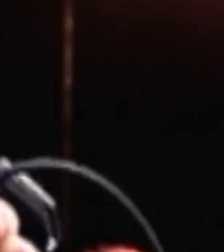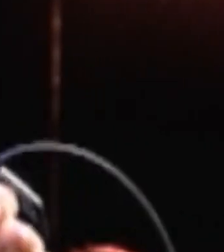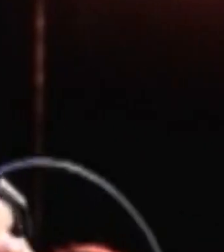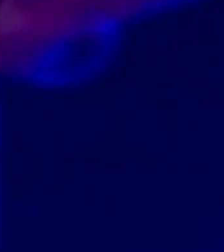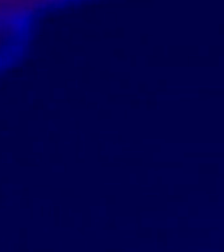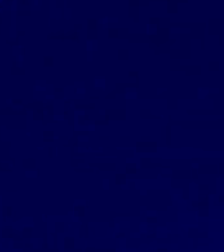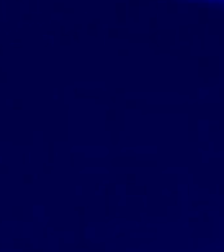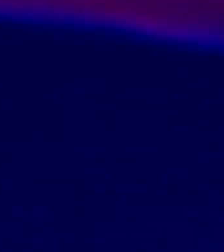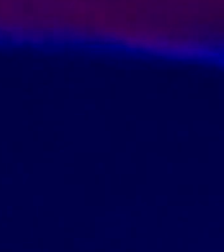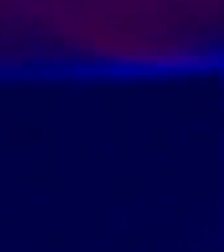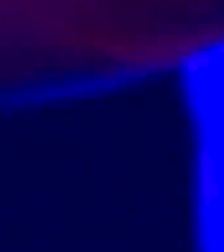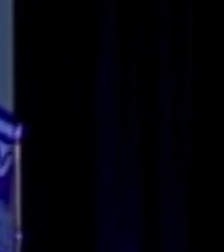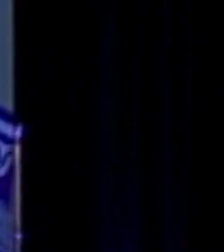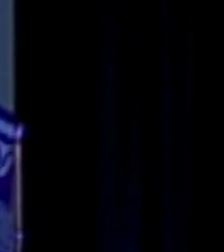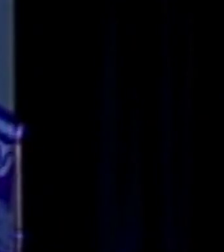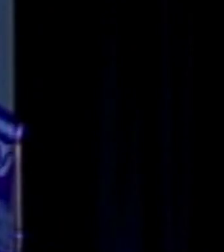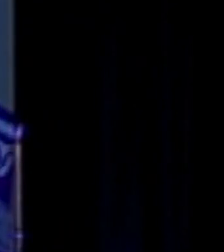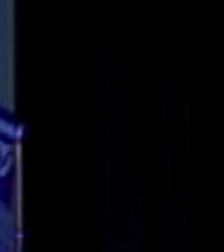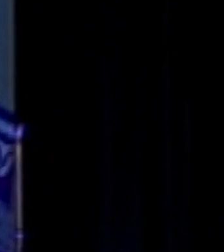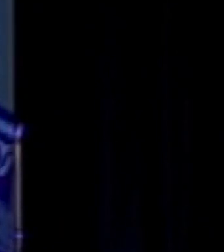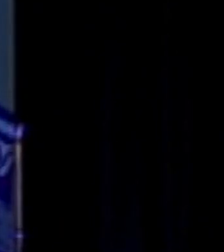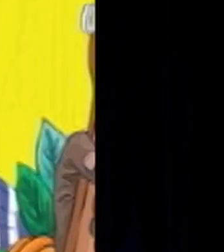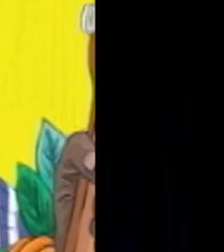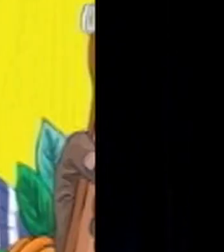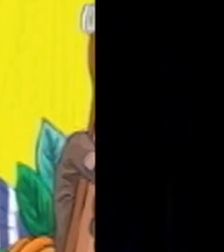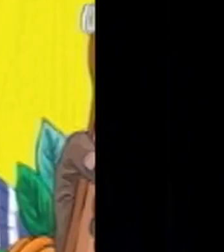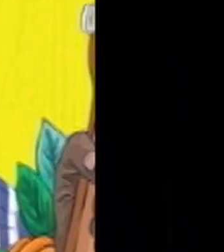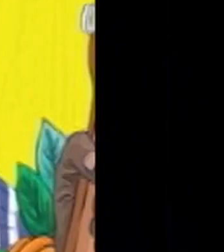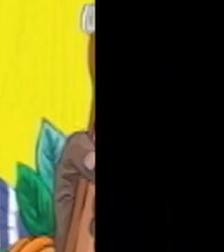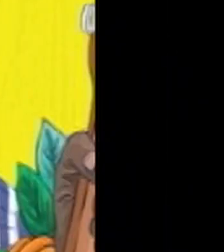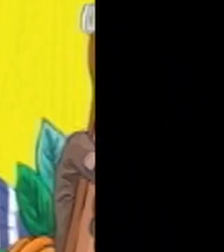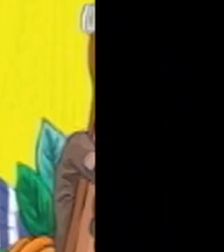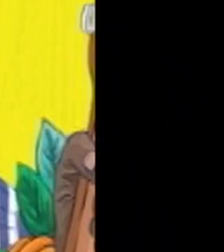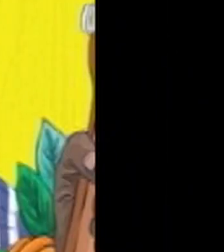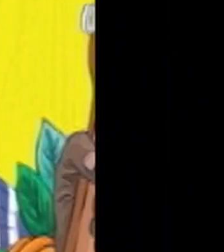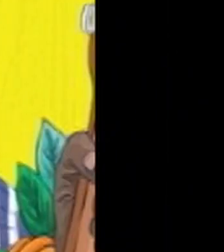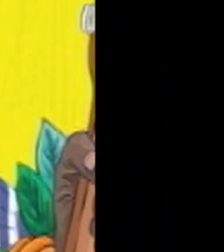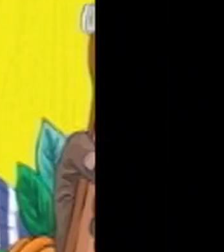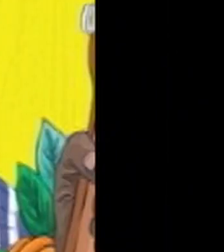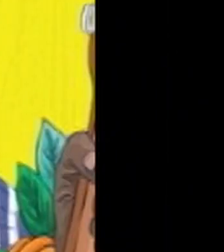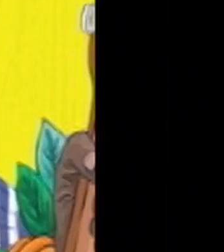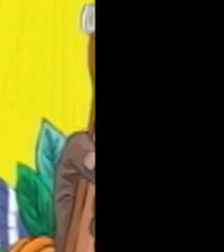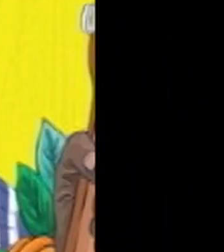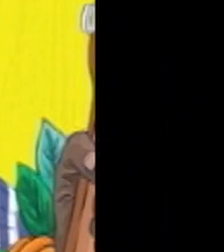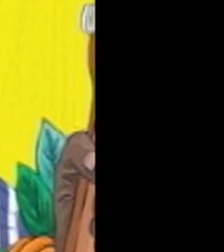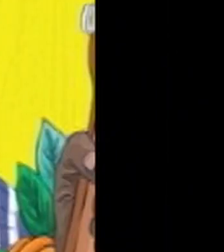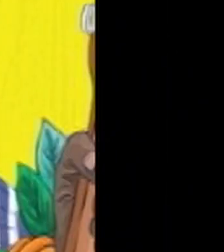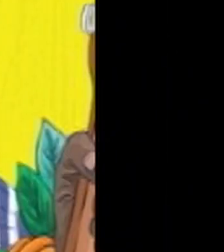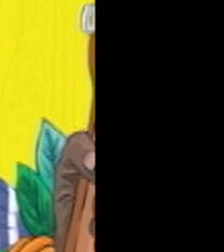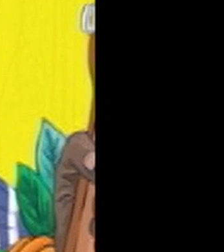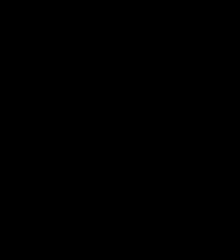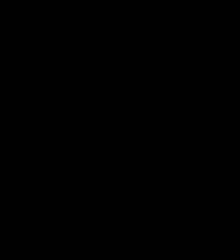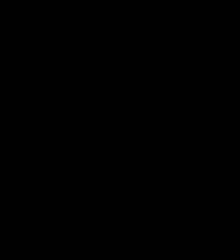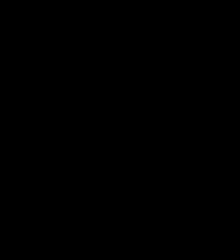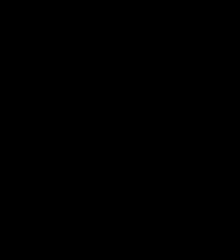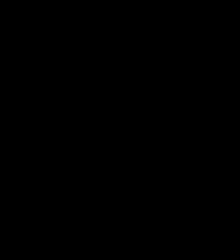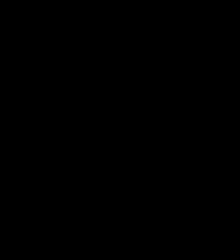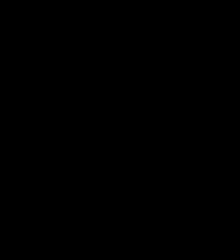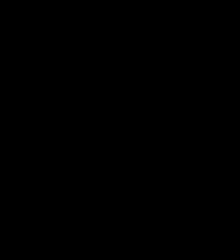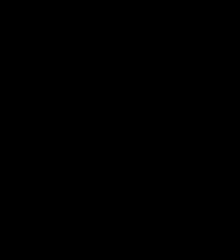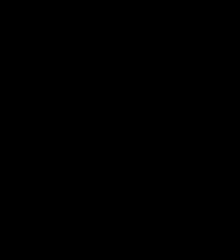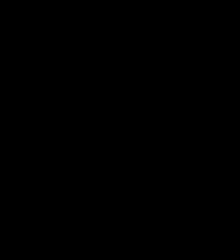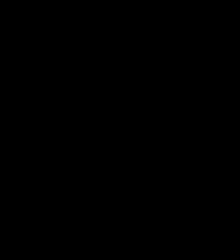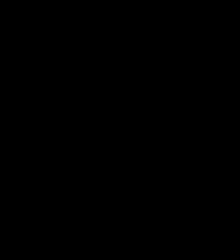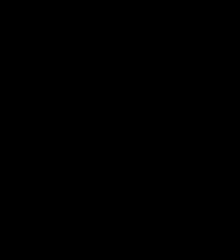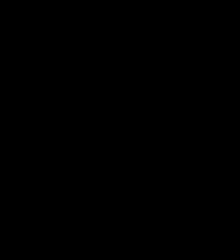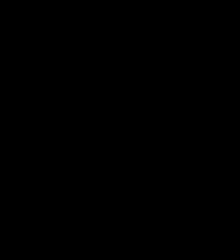concierto homenaje a su figura. Domingo 17 de mayo, 2 de la tarde, por 13,